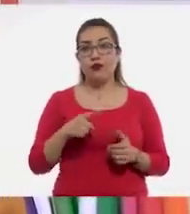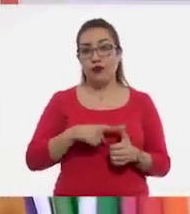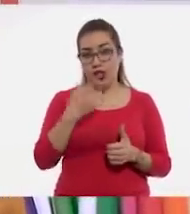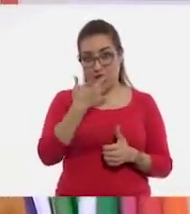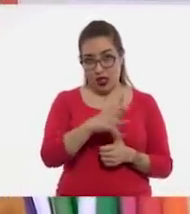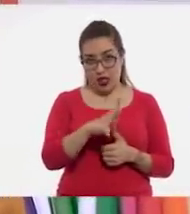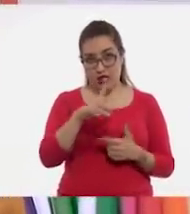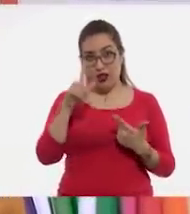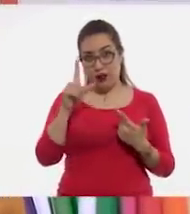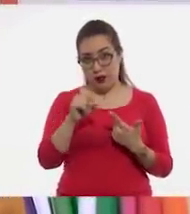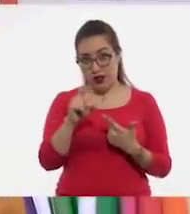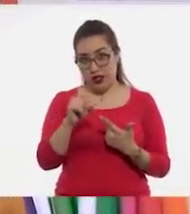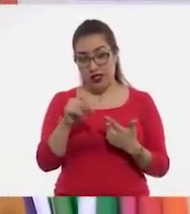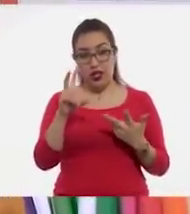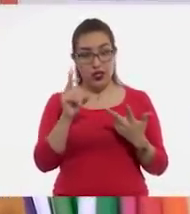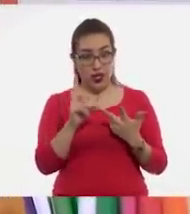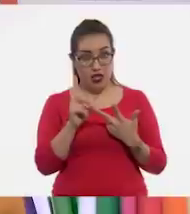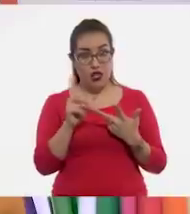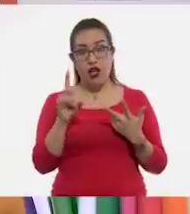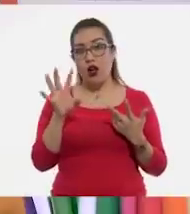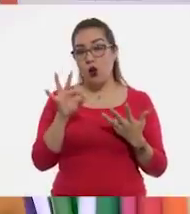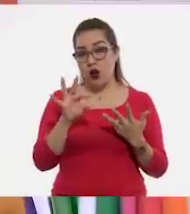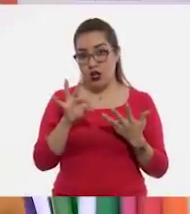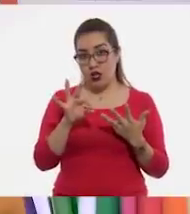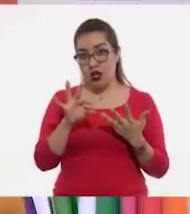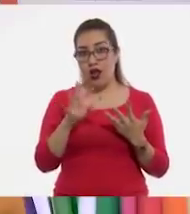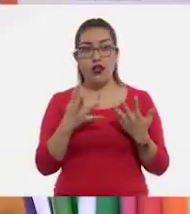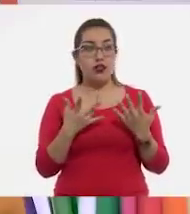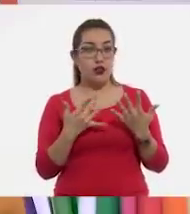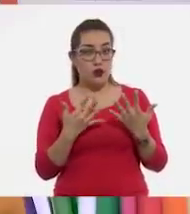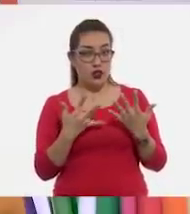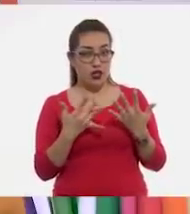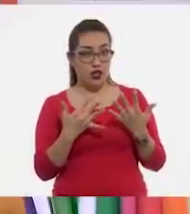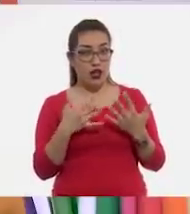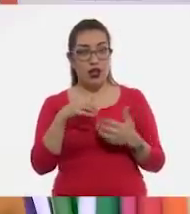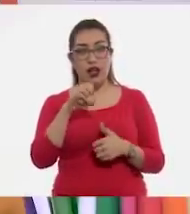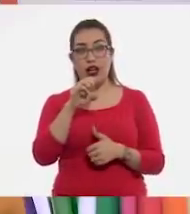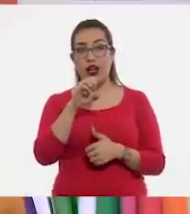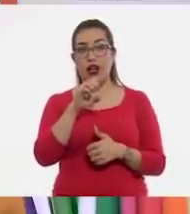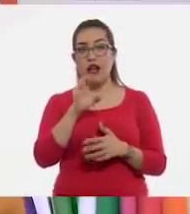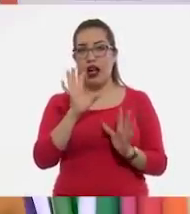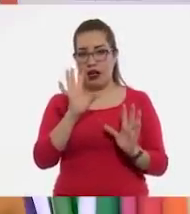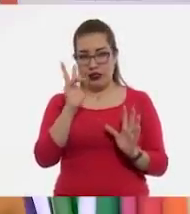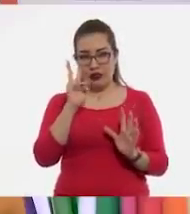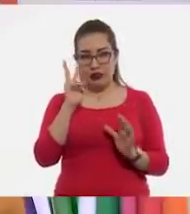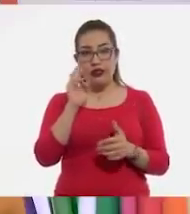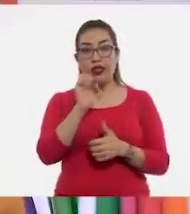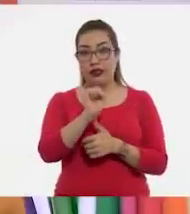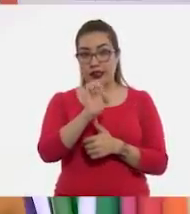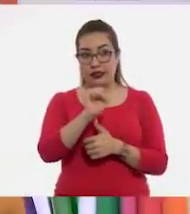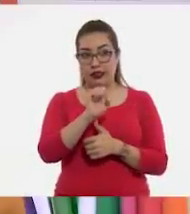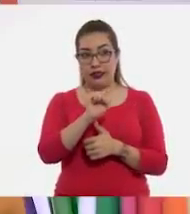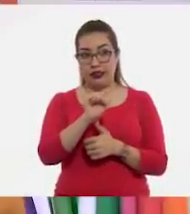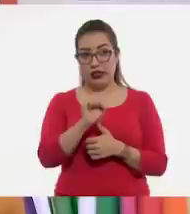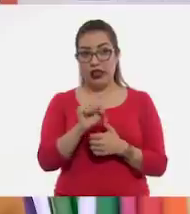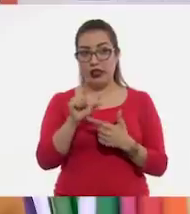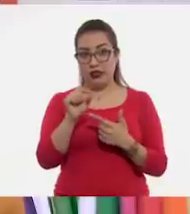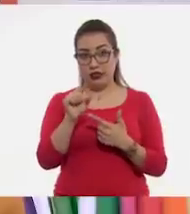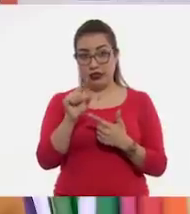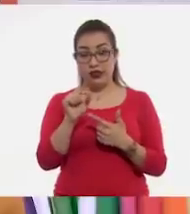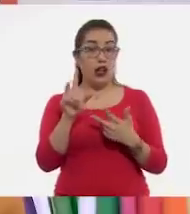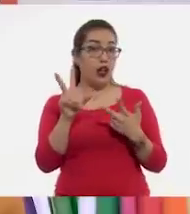10, 20, 30, 40, 50, ahí va la ranita, 60,